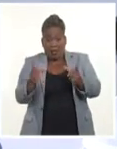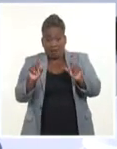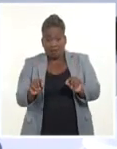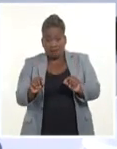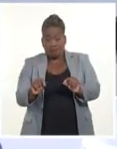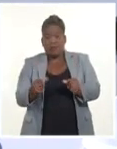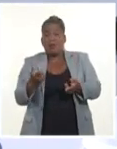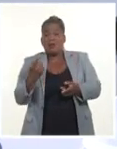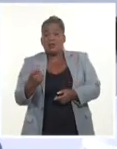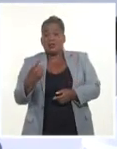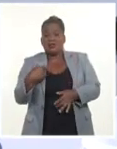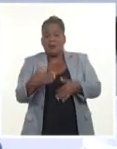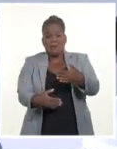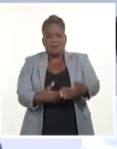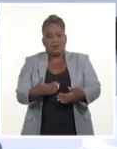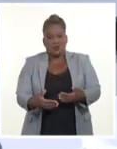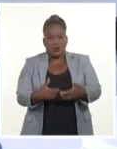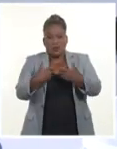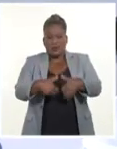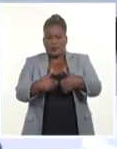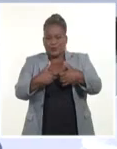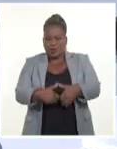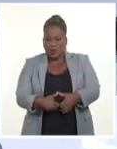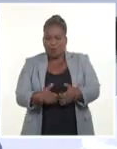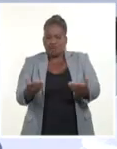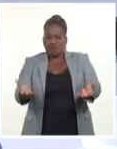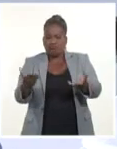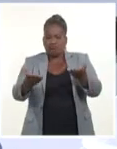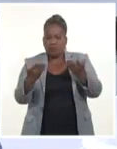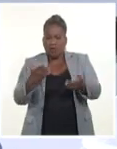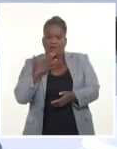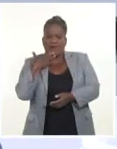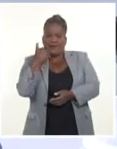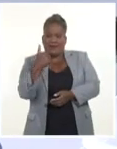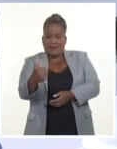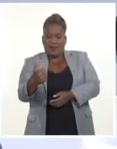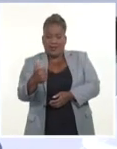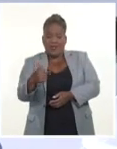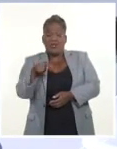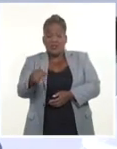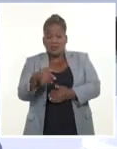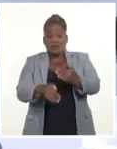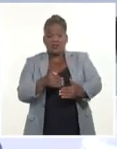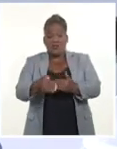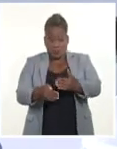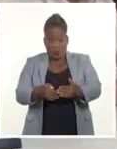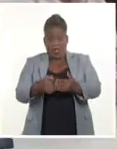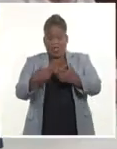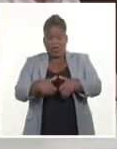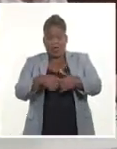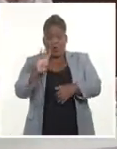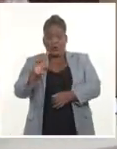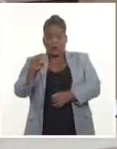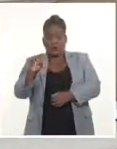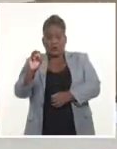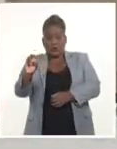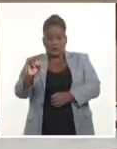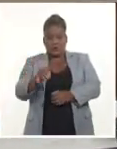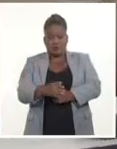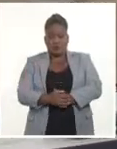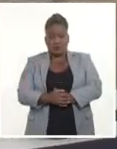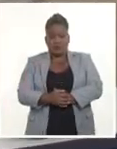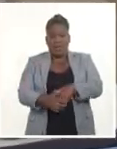activa, necesita procesos más productivos, más eficientes y una vida son los procesos de la industria 4.0. El mandatario